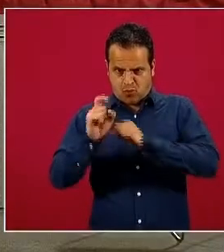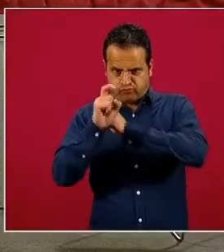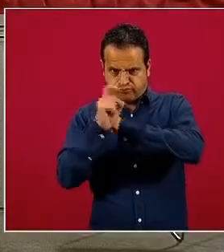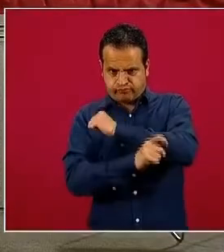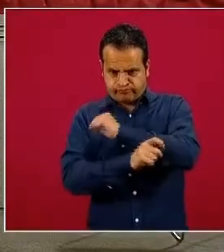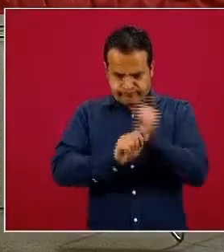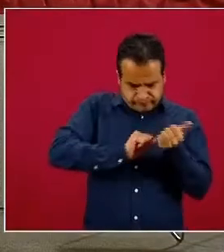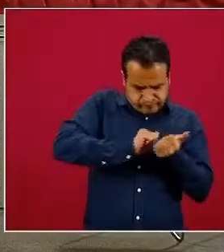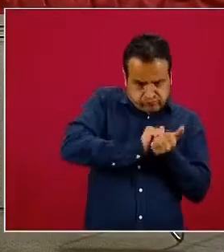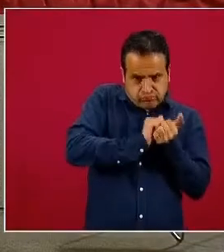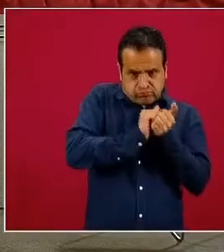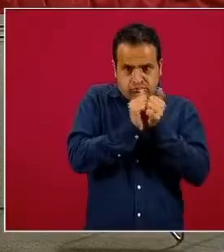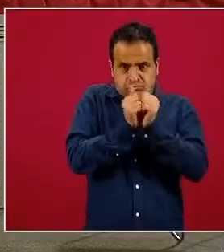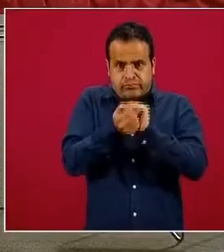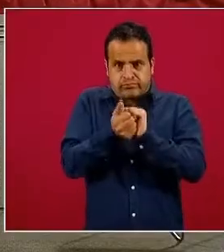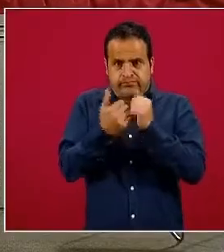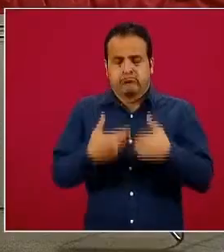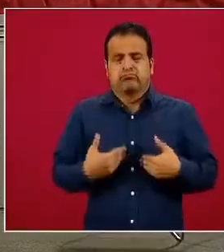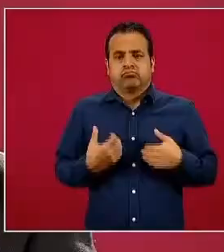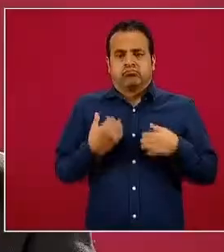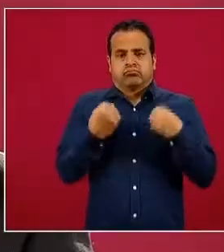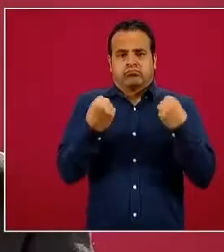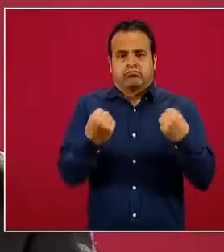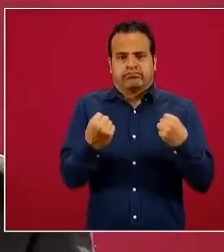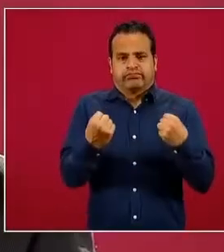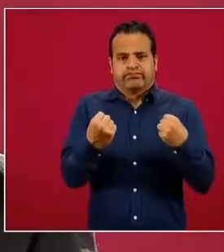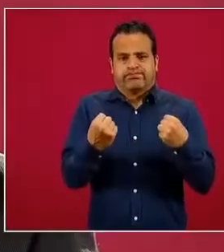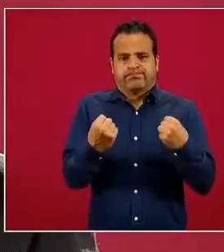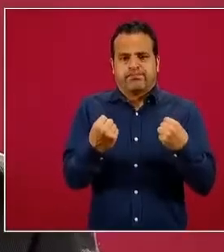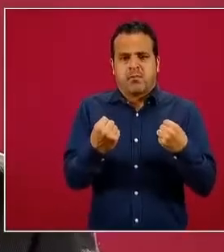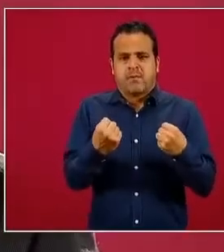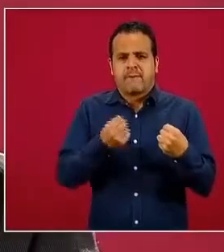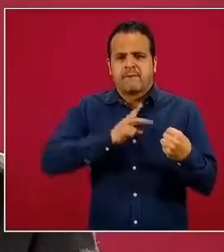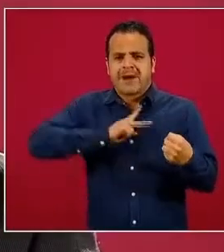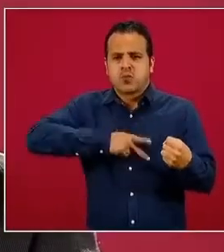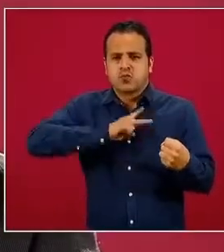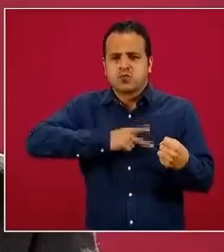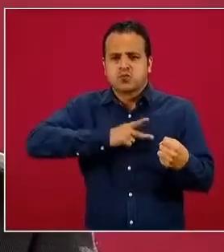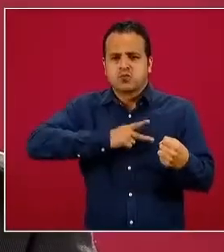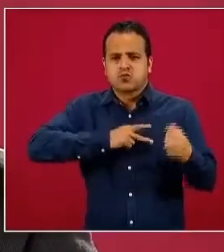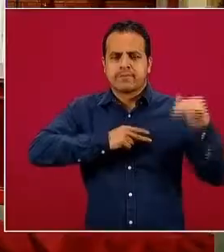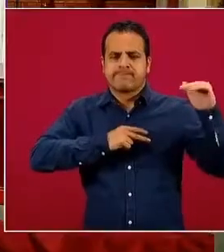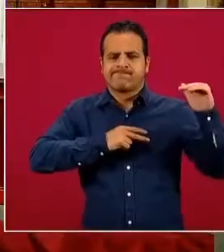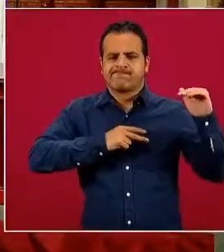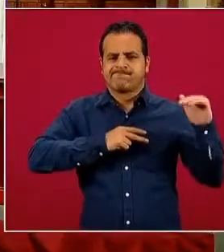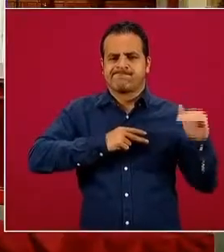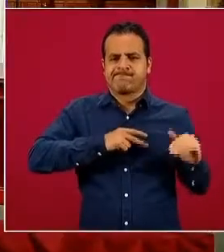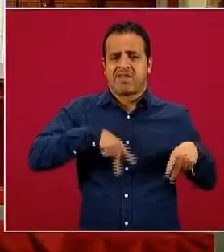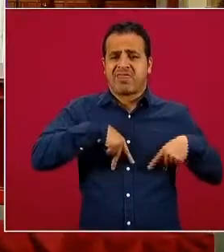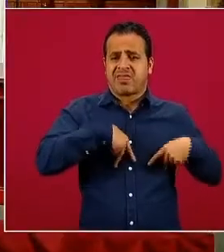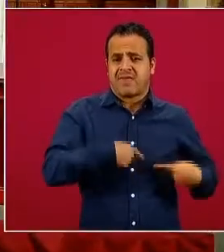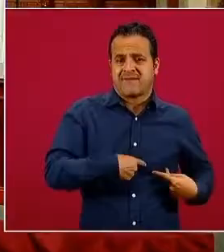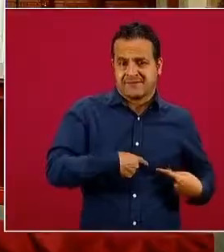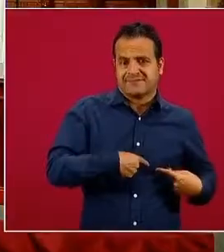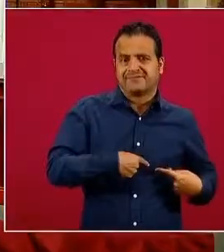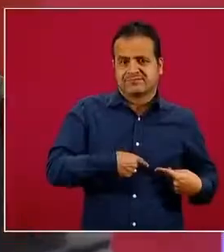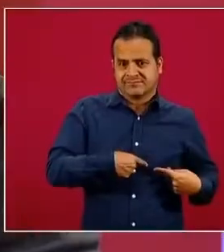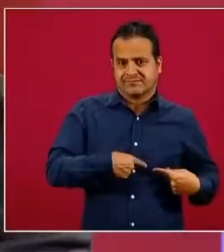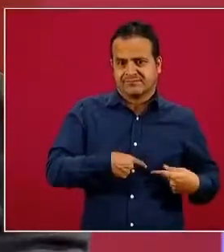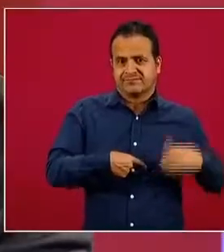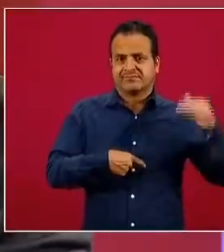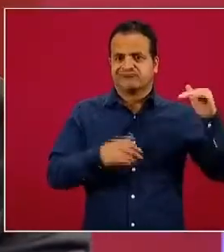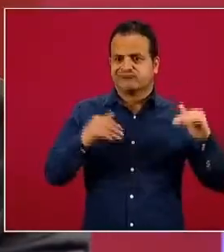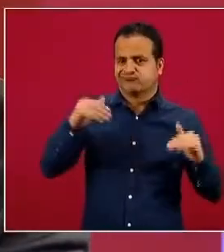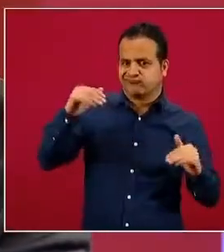vuelve menos relevante en términos del daño que produce a la población y, por lo tanto,